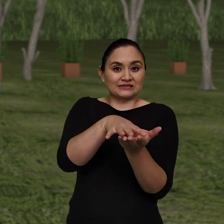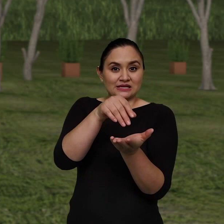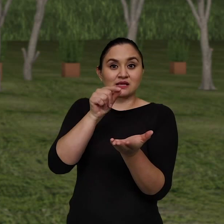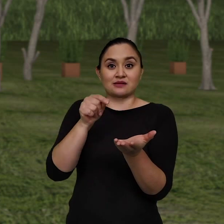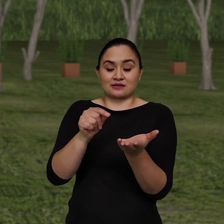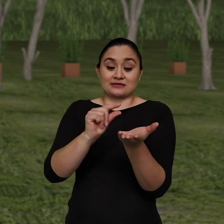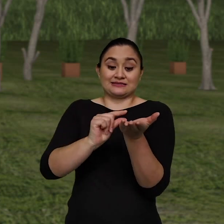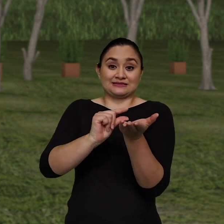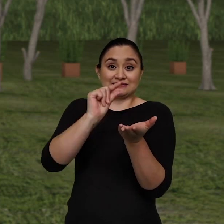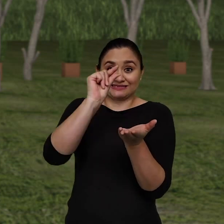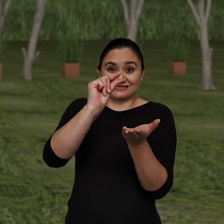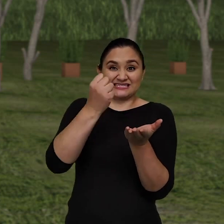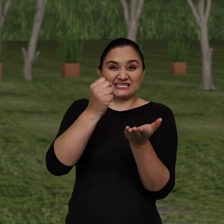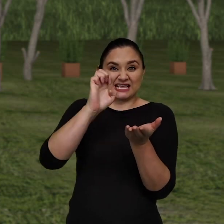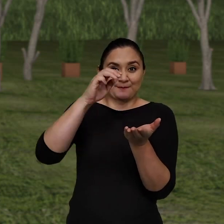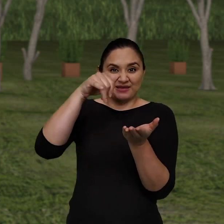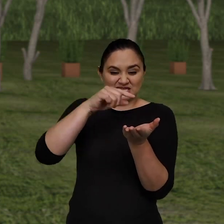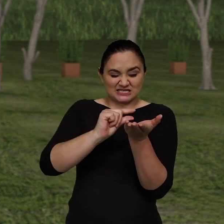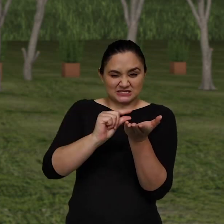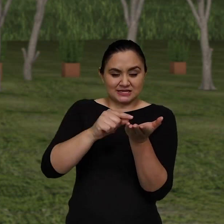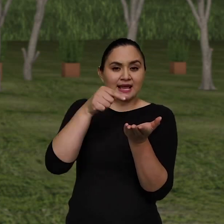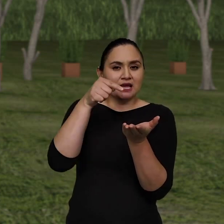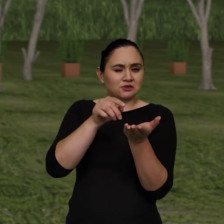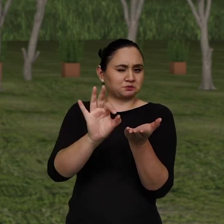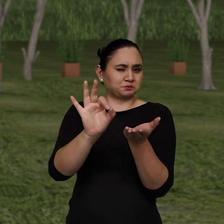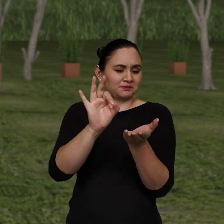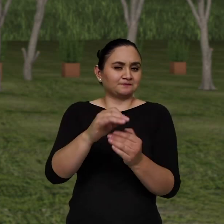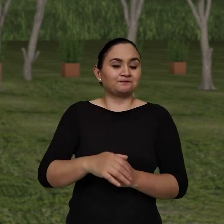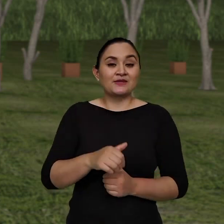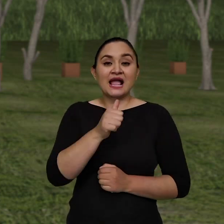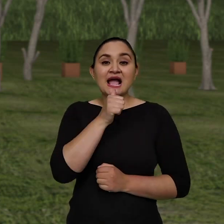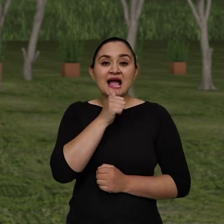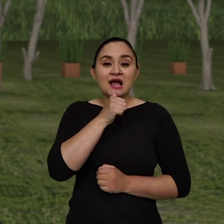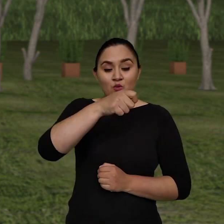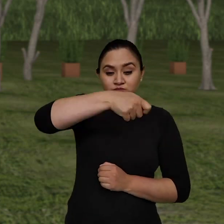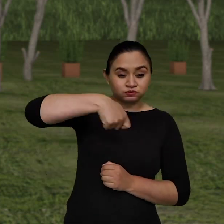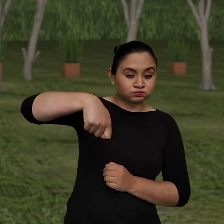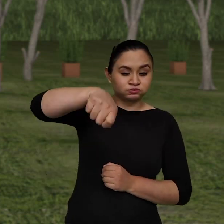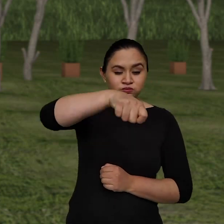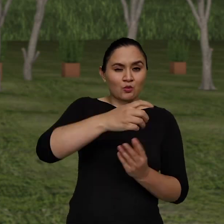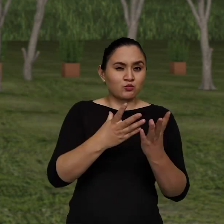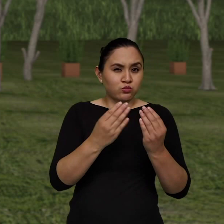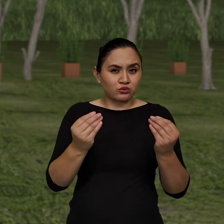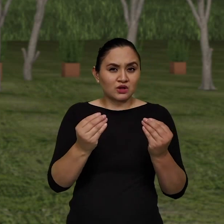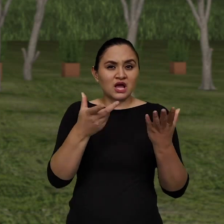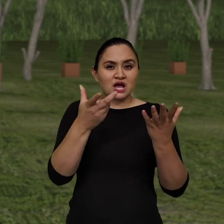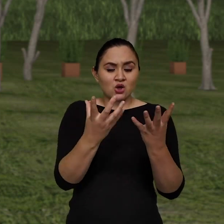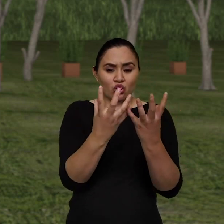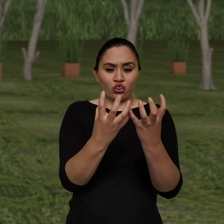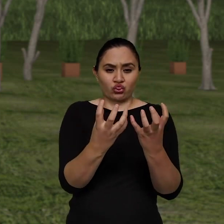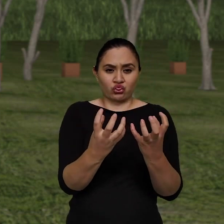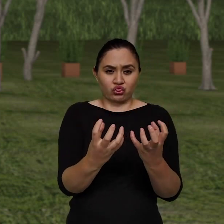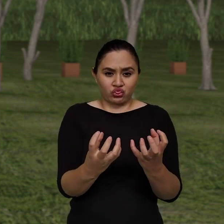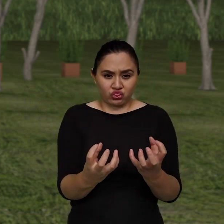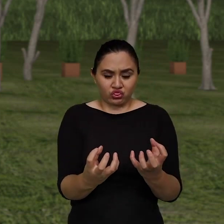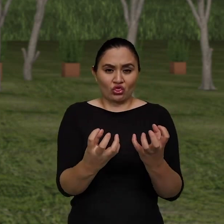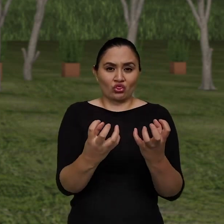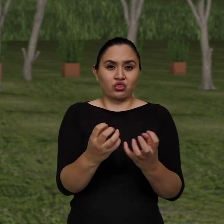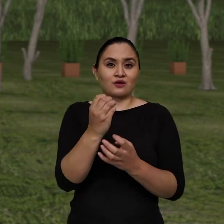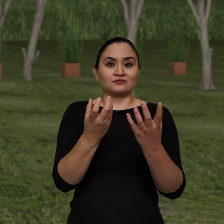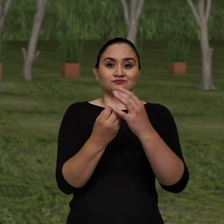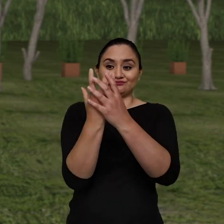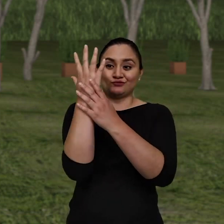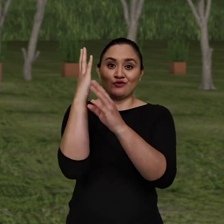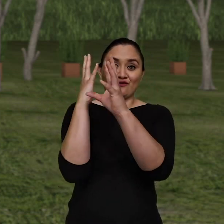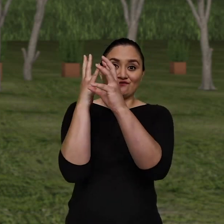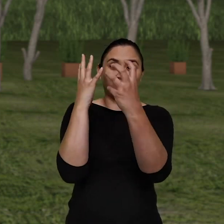buenas semillas. El riego es un factor clave. Un exceso de agua produce erosión, lavado de nutrientes y los frutos